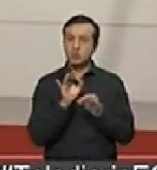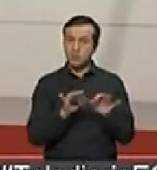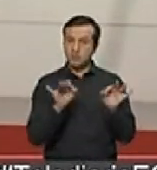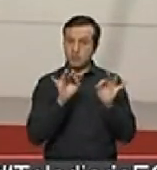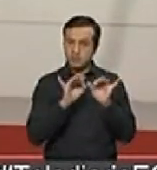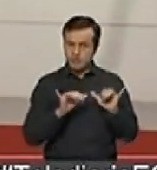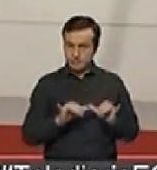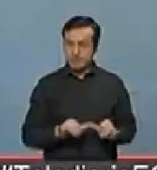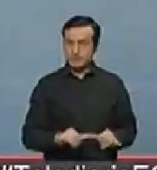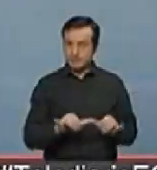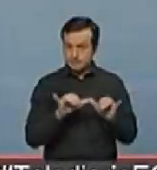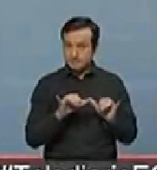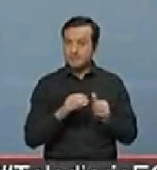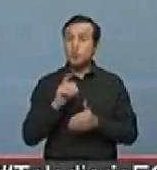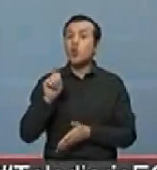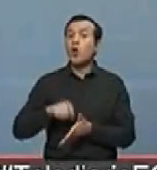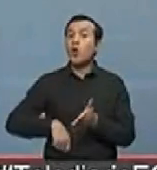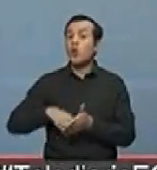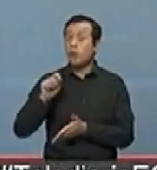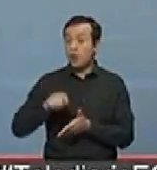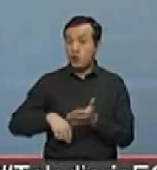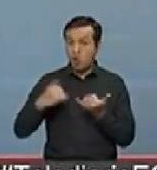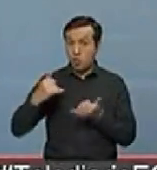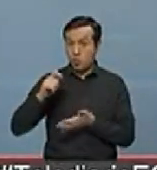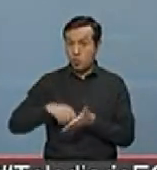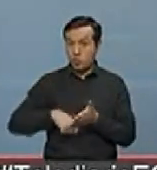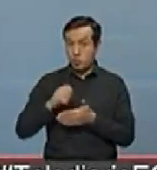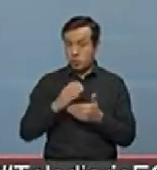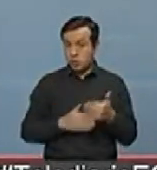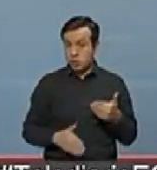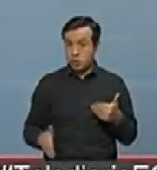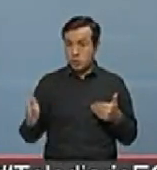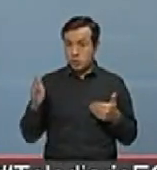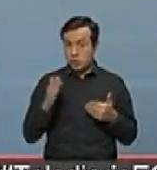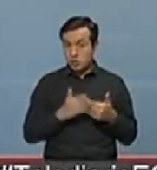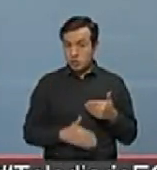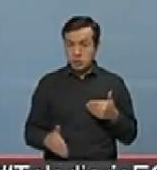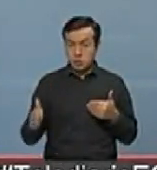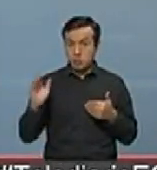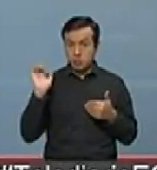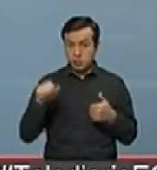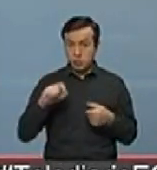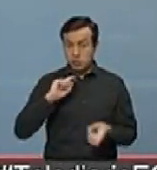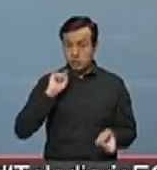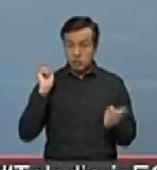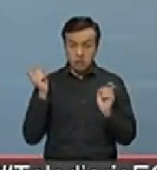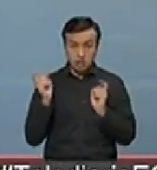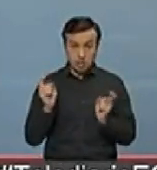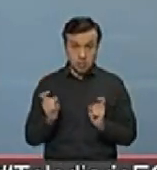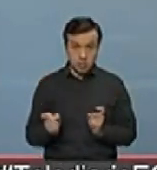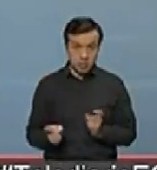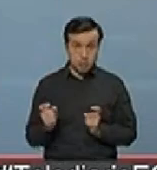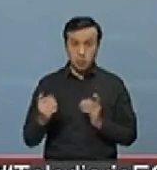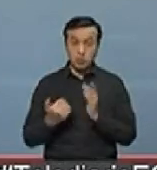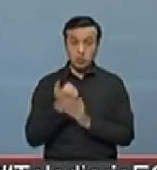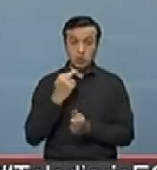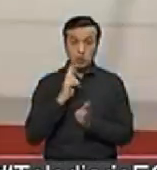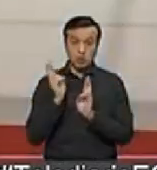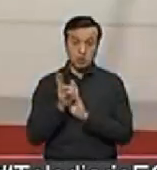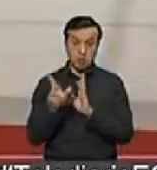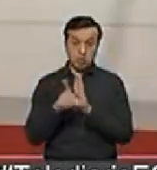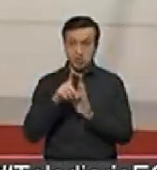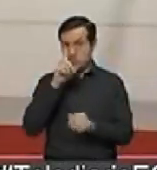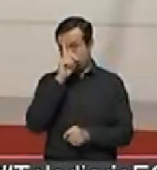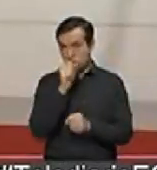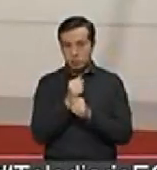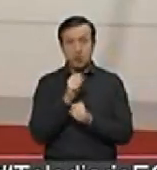los mecanismos legales. ¿Los contratos que actualmente están vigentes podrán ser variados con estas reformas laborales? Bueno,